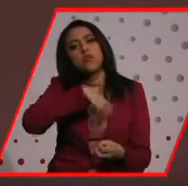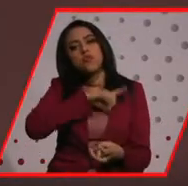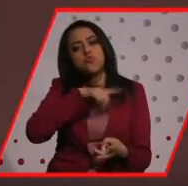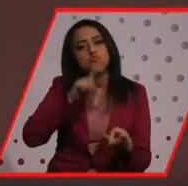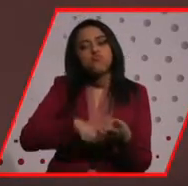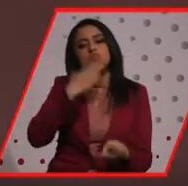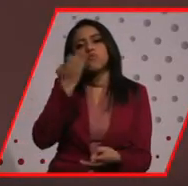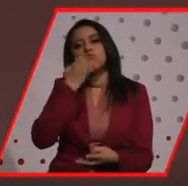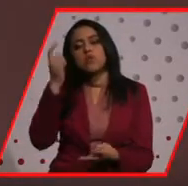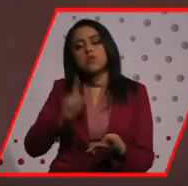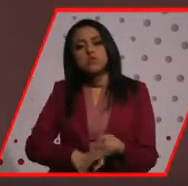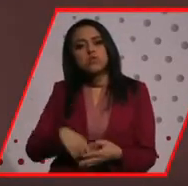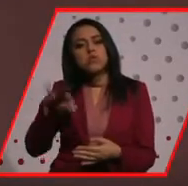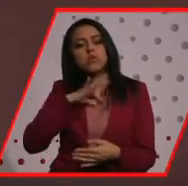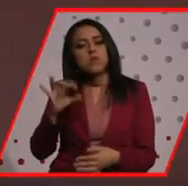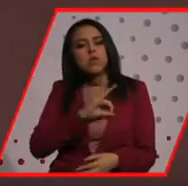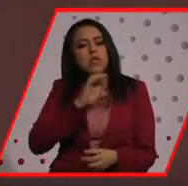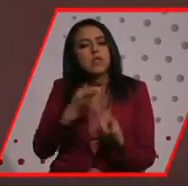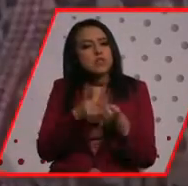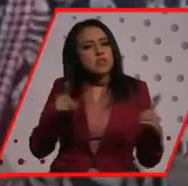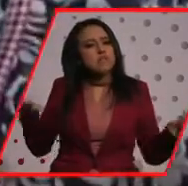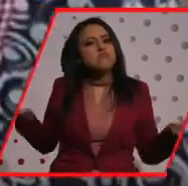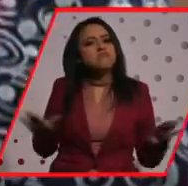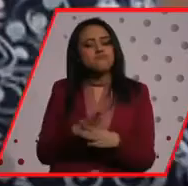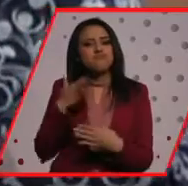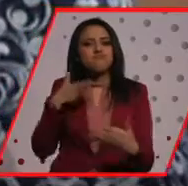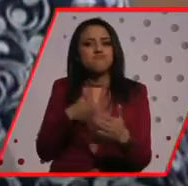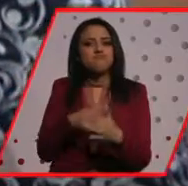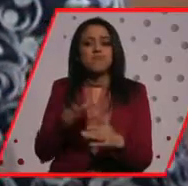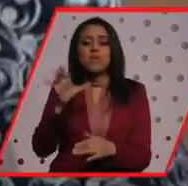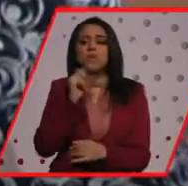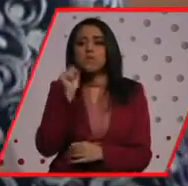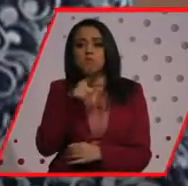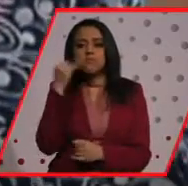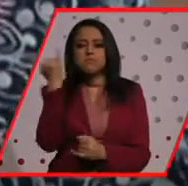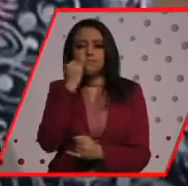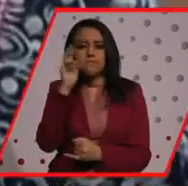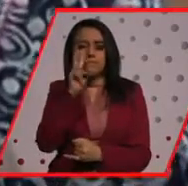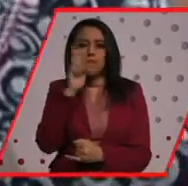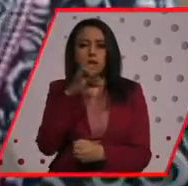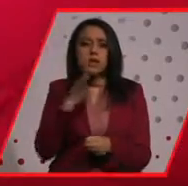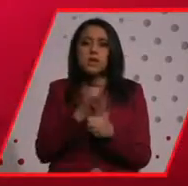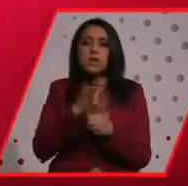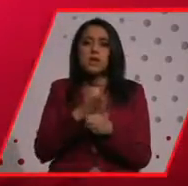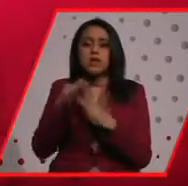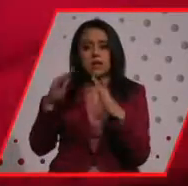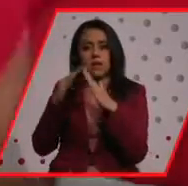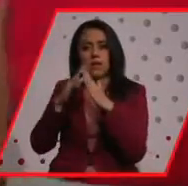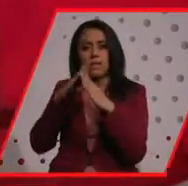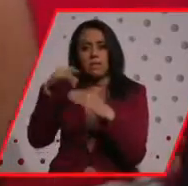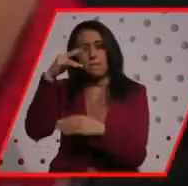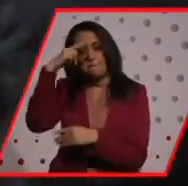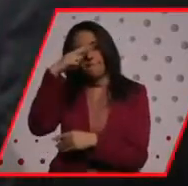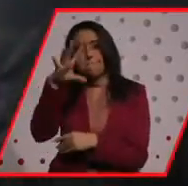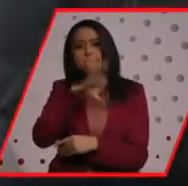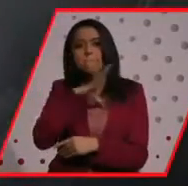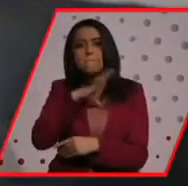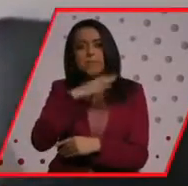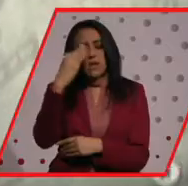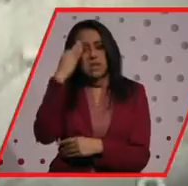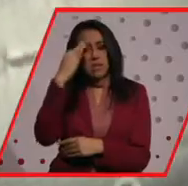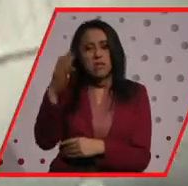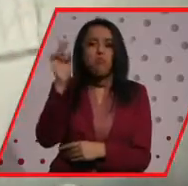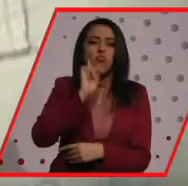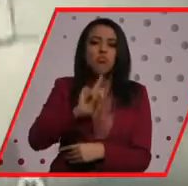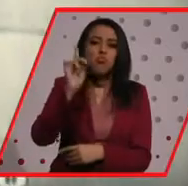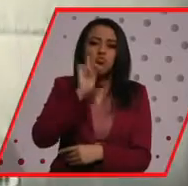de las niñas, impactando su desarrollo. Bajo el mismo techo, se detectó que en los hogares mexicanos la diferencia del tiempo que invierten hombres